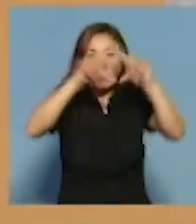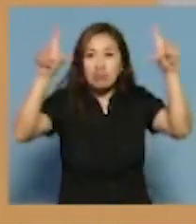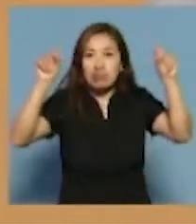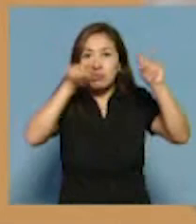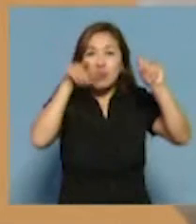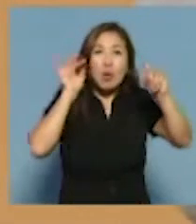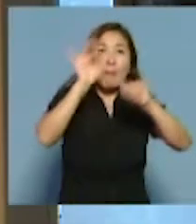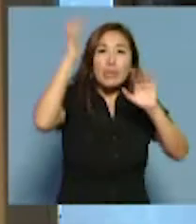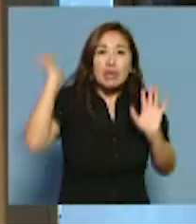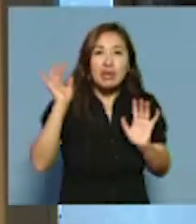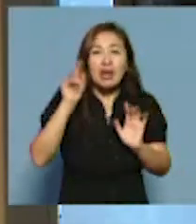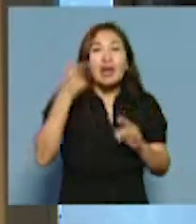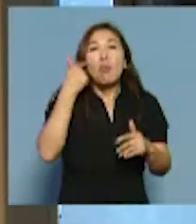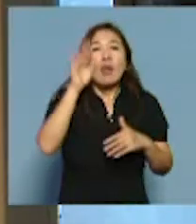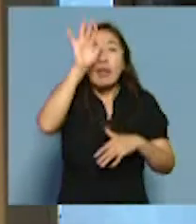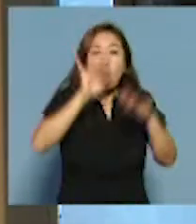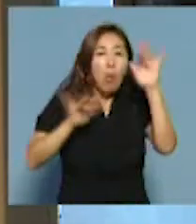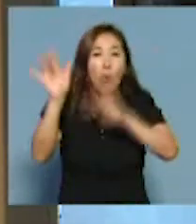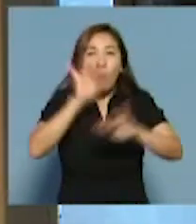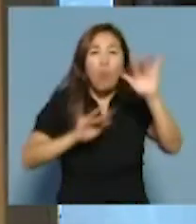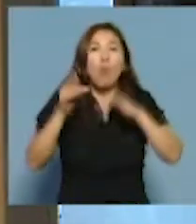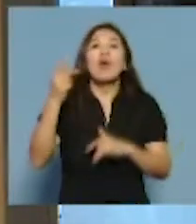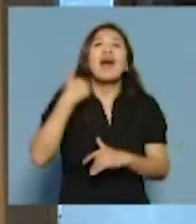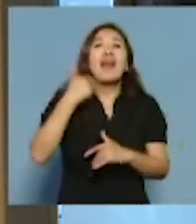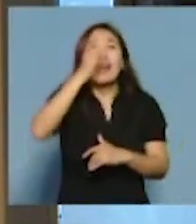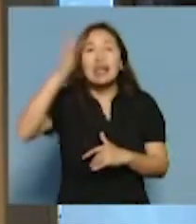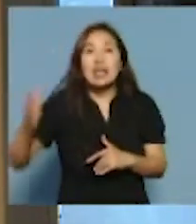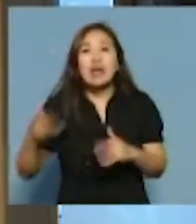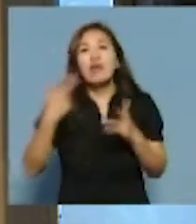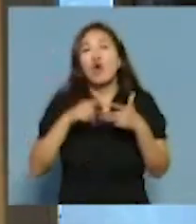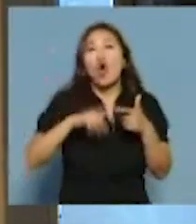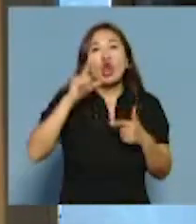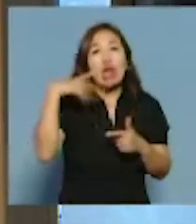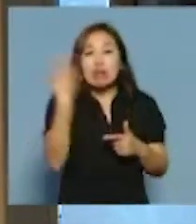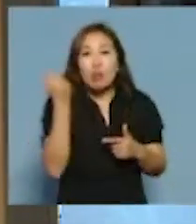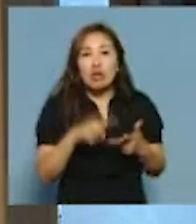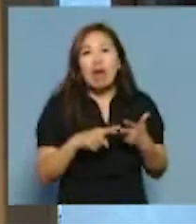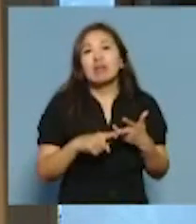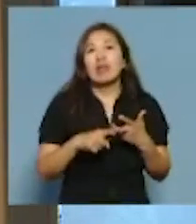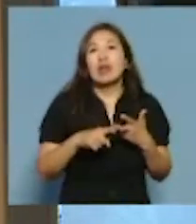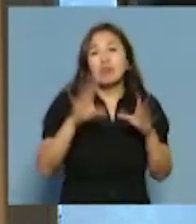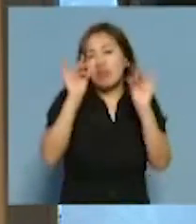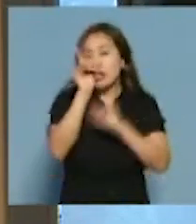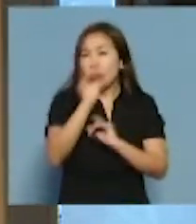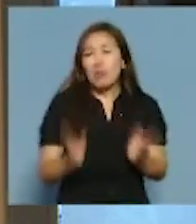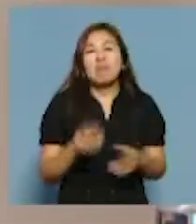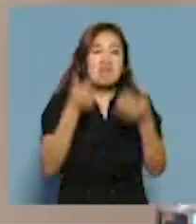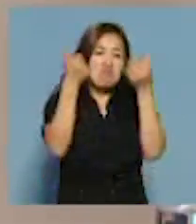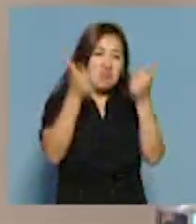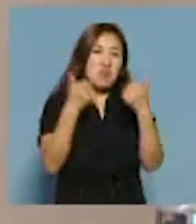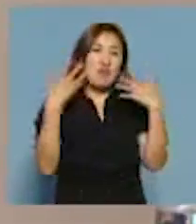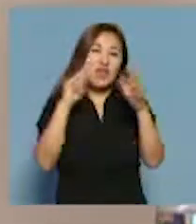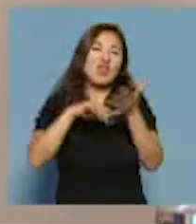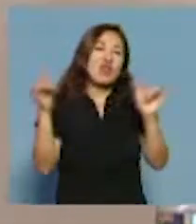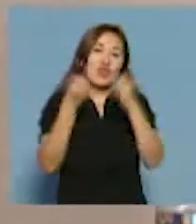de ahí están los link para ir a la biblioteca e ir a la parte de efemérides entonces no es complicado perfecto que buena